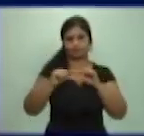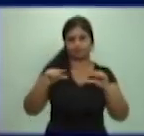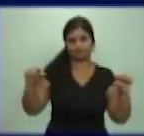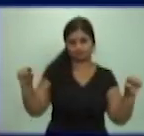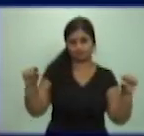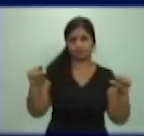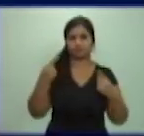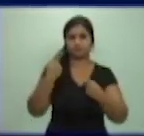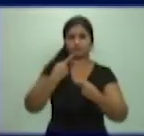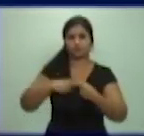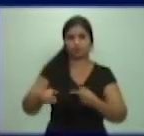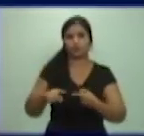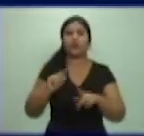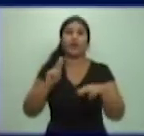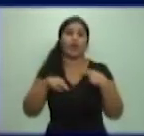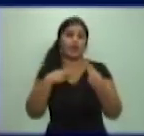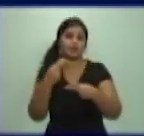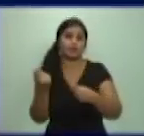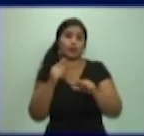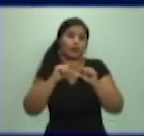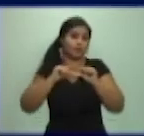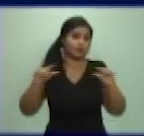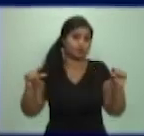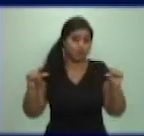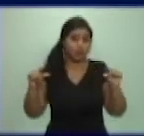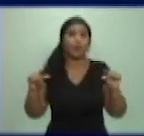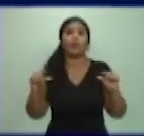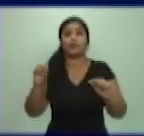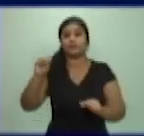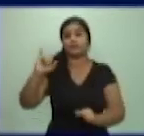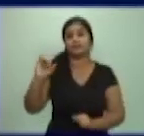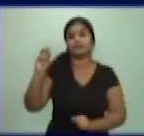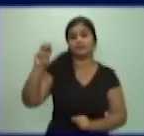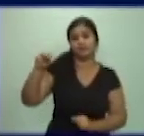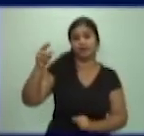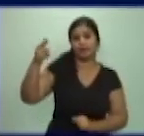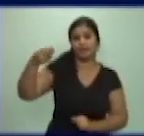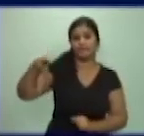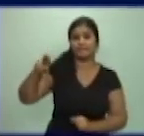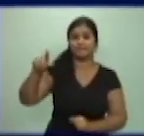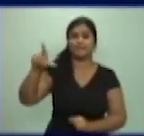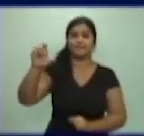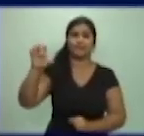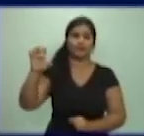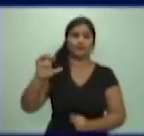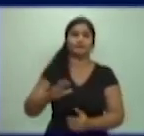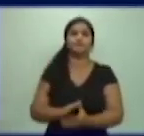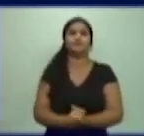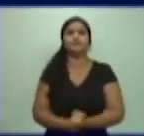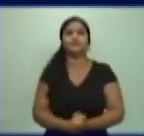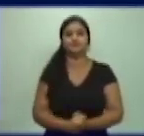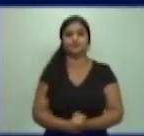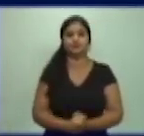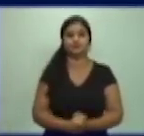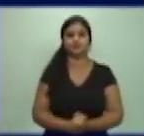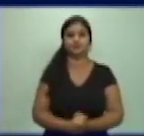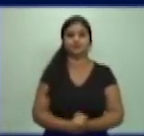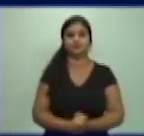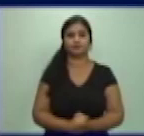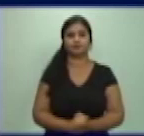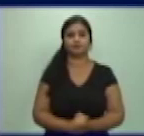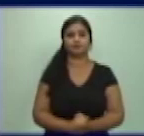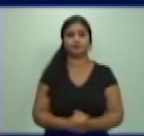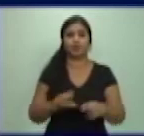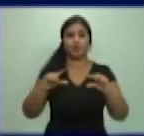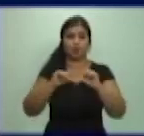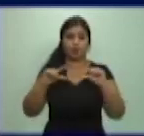también construir una oración simple con requisitos. No así la oración compuesta, usted la va a profundizar en 11º grado, aunque yo sé que